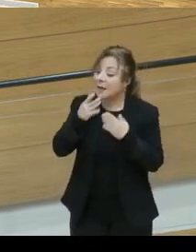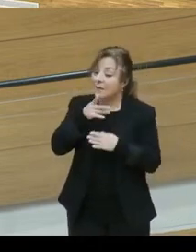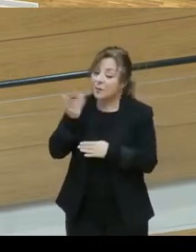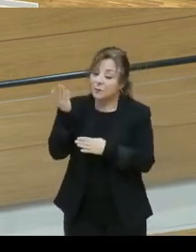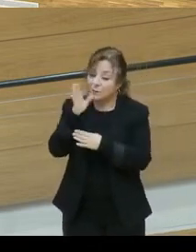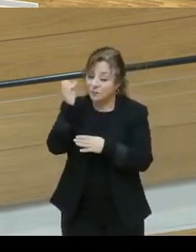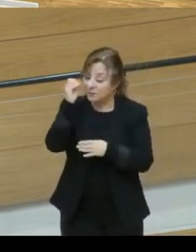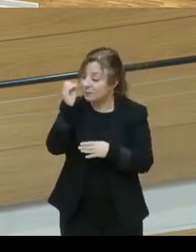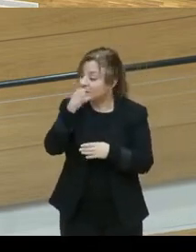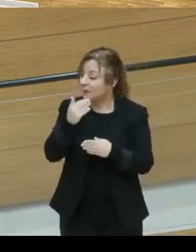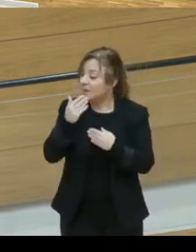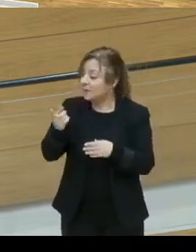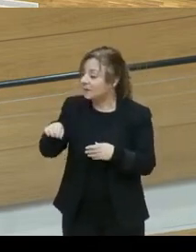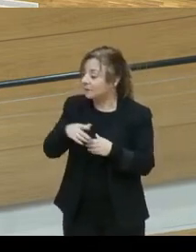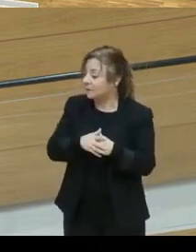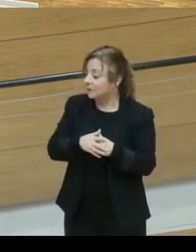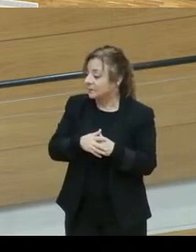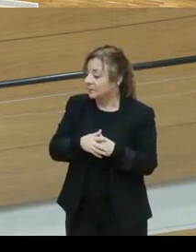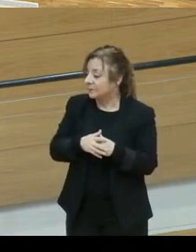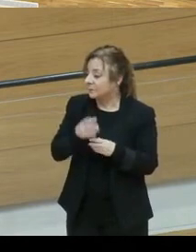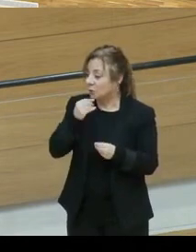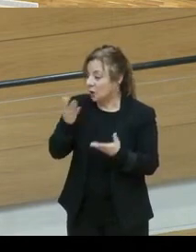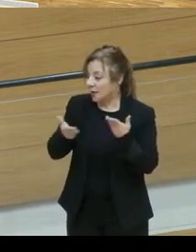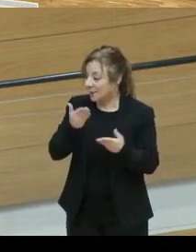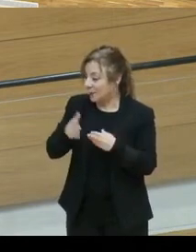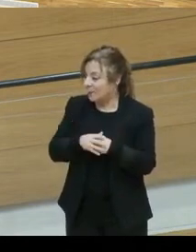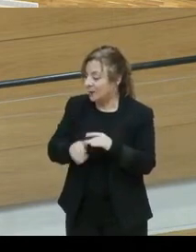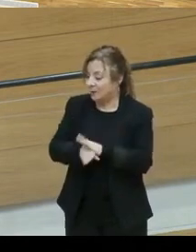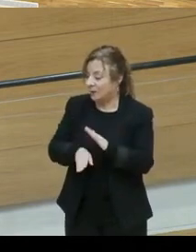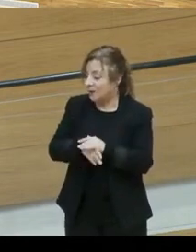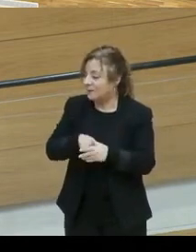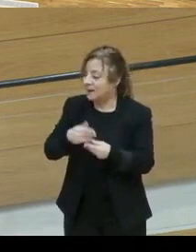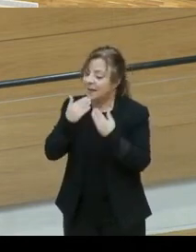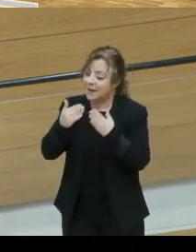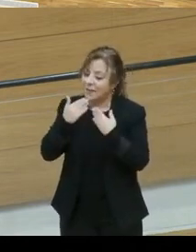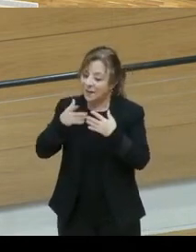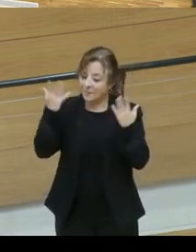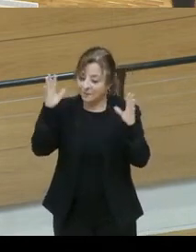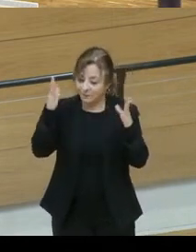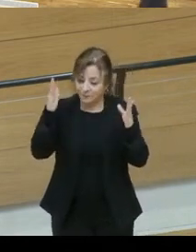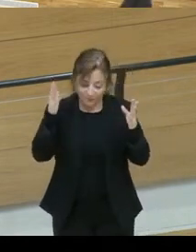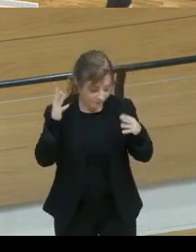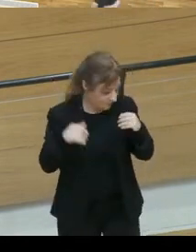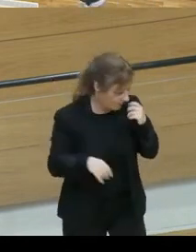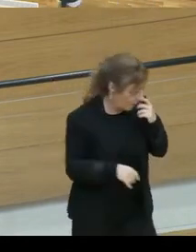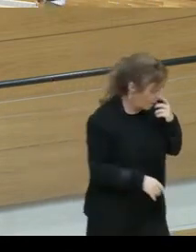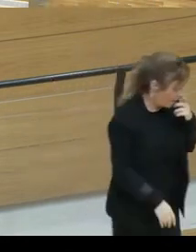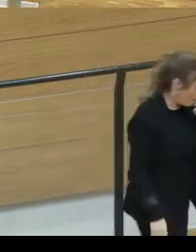presentación. Muchas gracias a vosotros. Y mucho ánimo para continuar. Gracias.